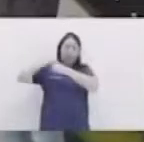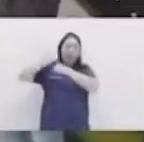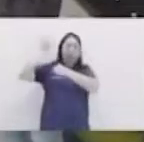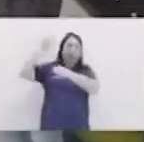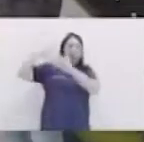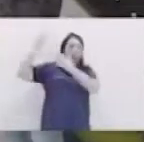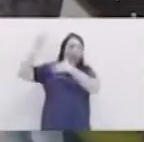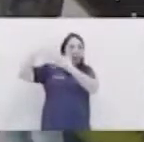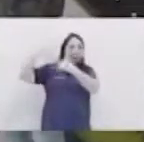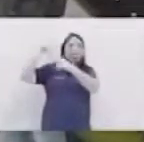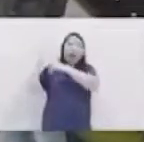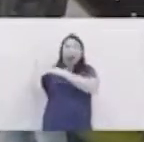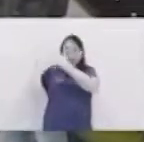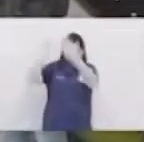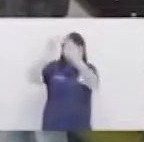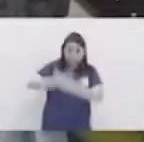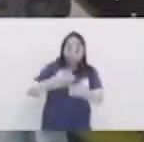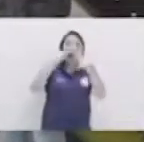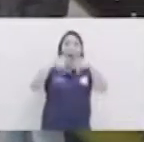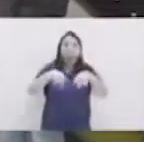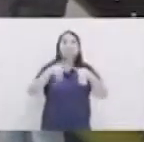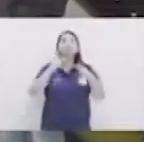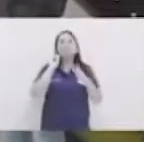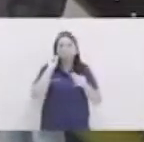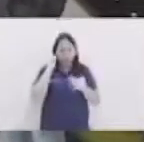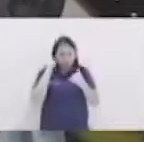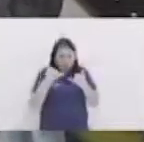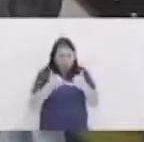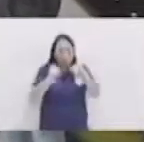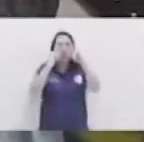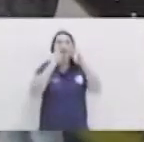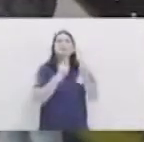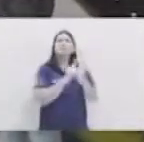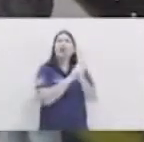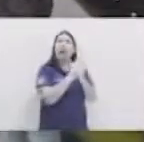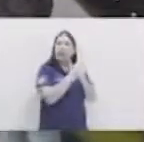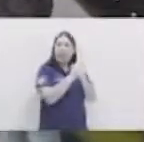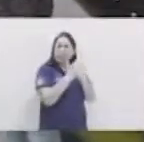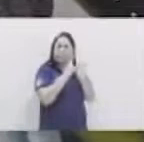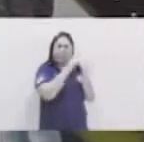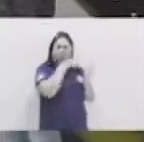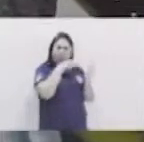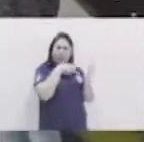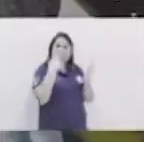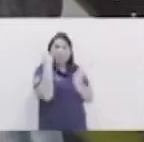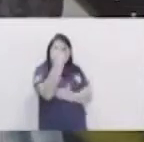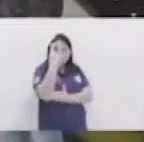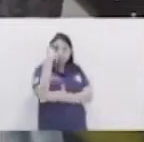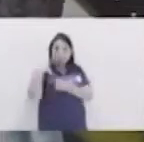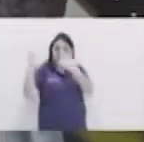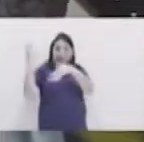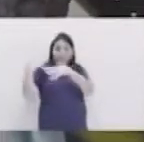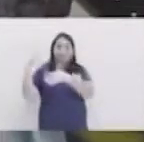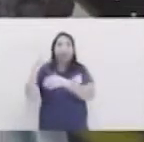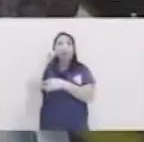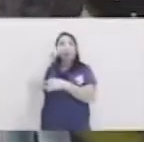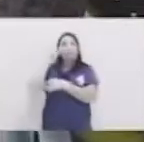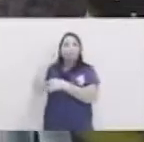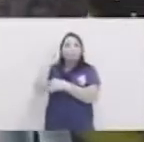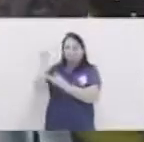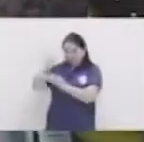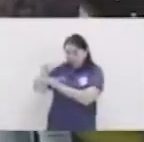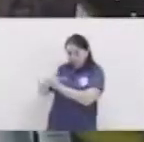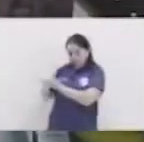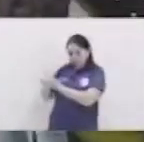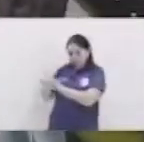cierta esencia de esa literatura prehispánica. Sin embargo, pues hay aspectos que ya con el pasar de los tiempos pues se han ido quedando atrás